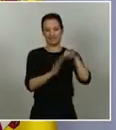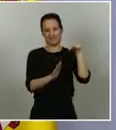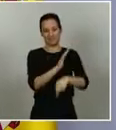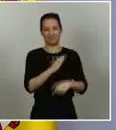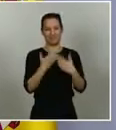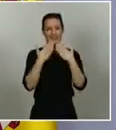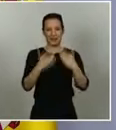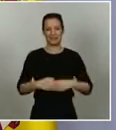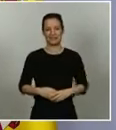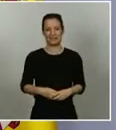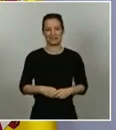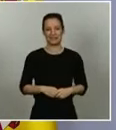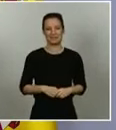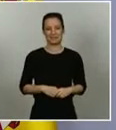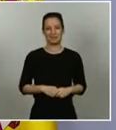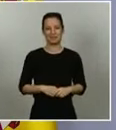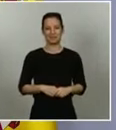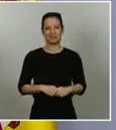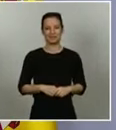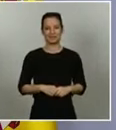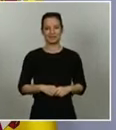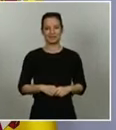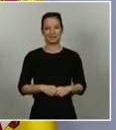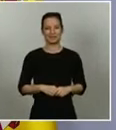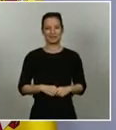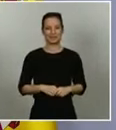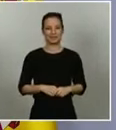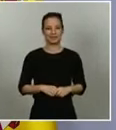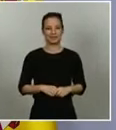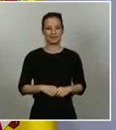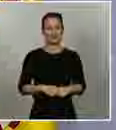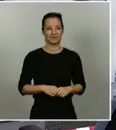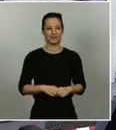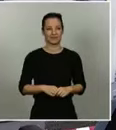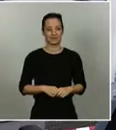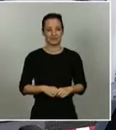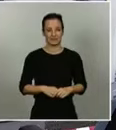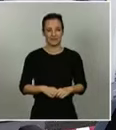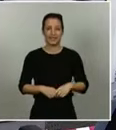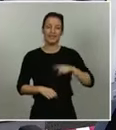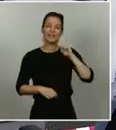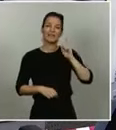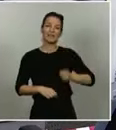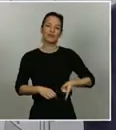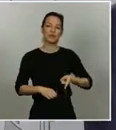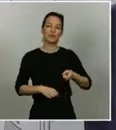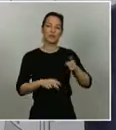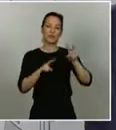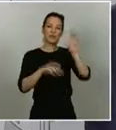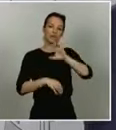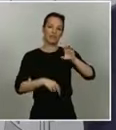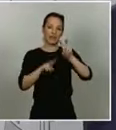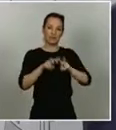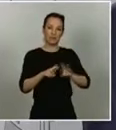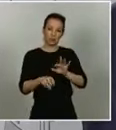Bien, pues, doctora Marina Pollán, directora del Instituto Nacional de Epidemiología y directora científica del estudio, tiene usted la palabra. Bueno,